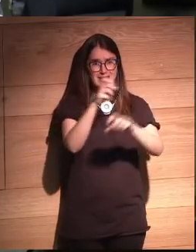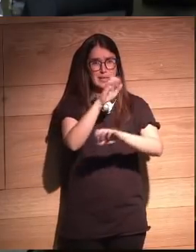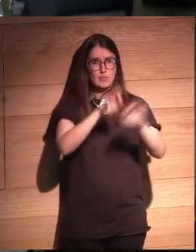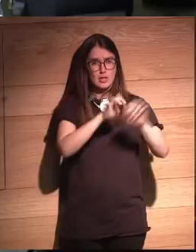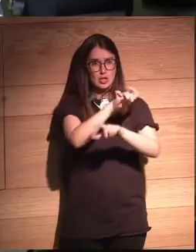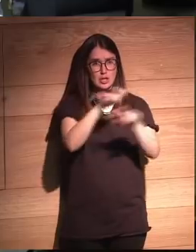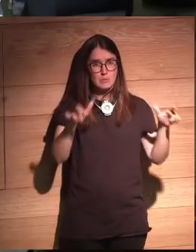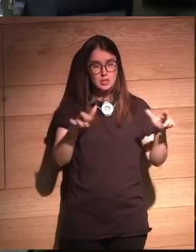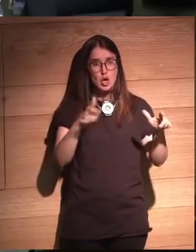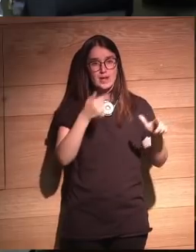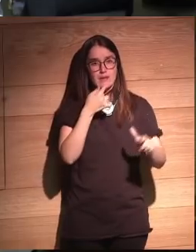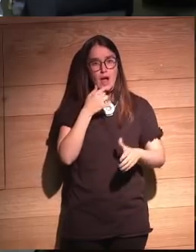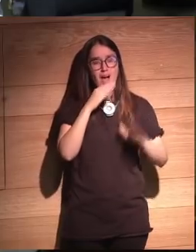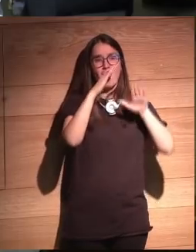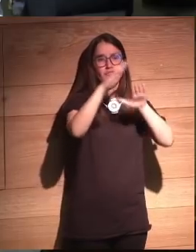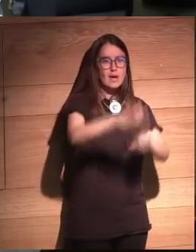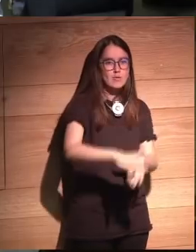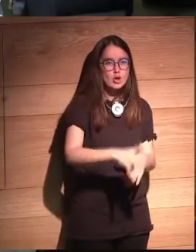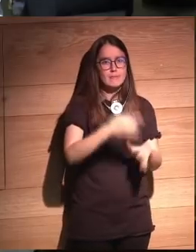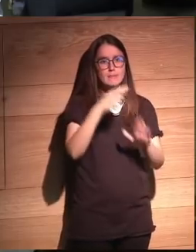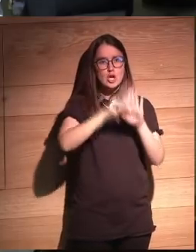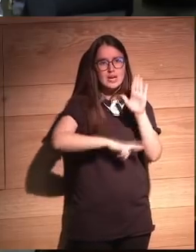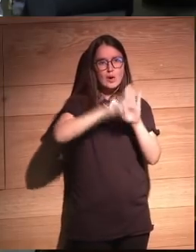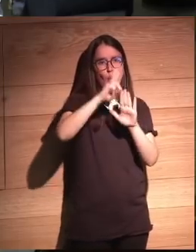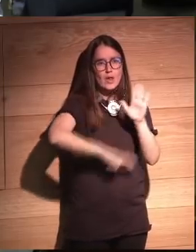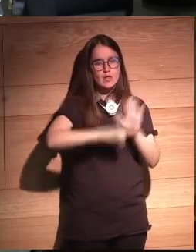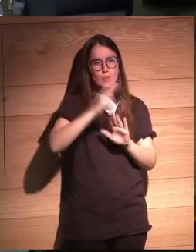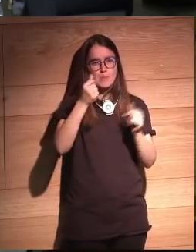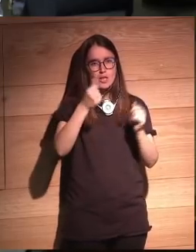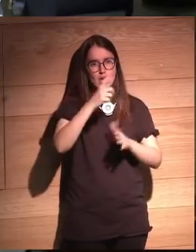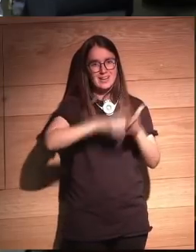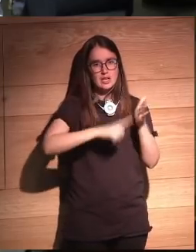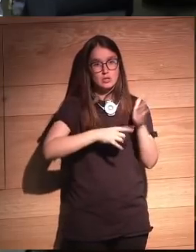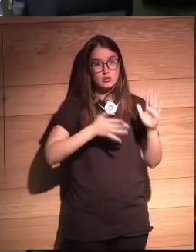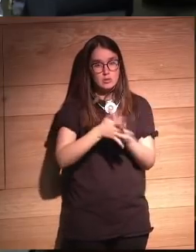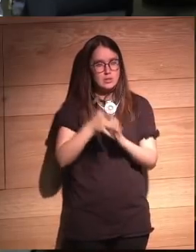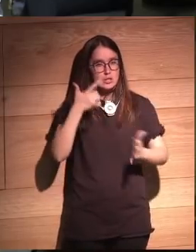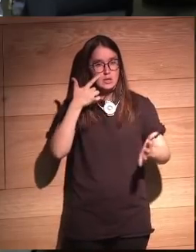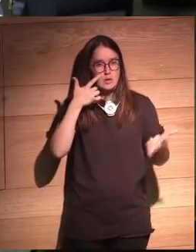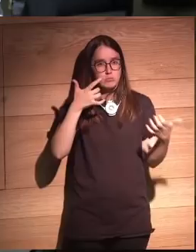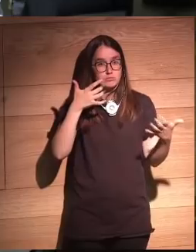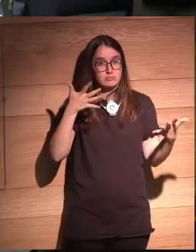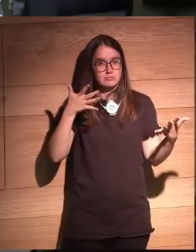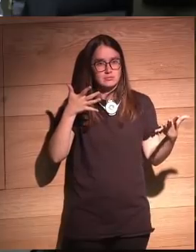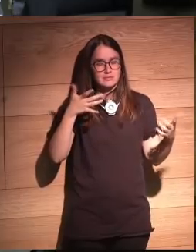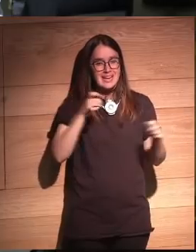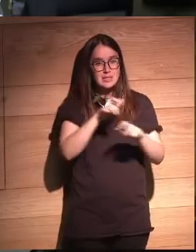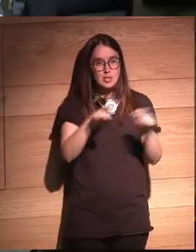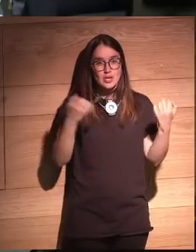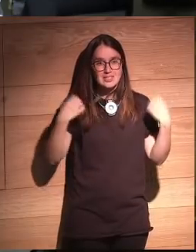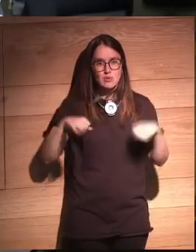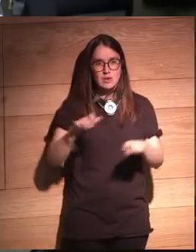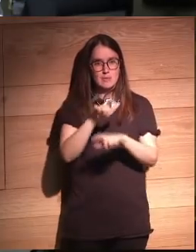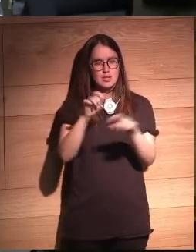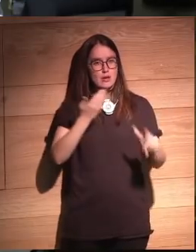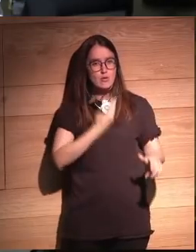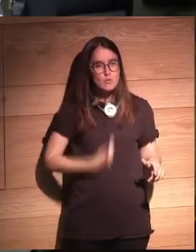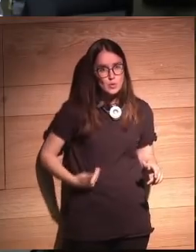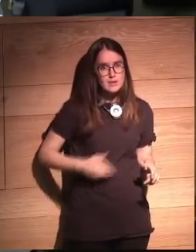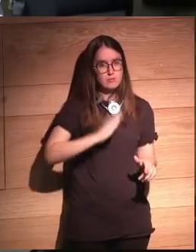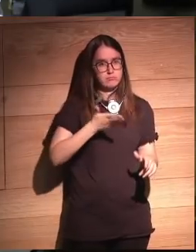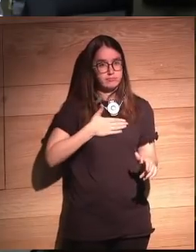población contestó que estaban a favor de que se regulasen los precios de los alquileres. Eso es un antes y un después. Es decir, la población, aunque haya gente que es propietaria, que